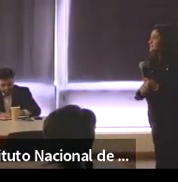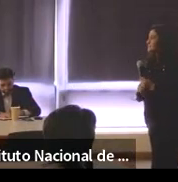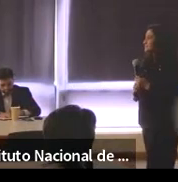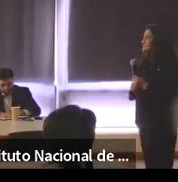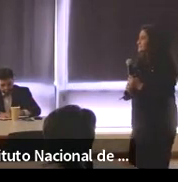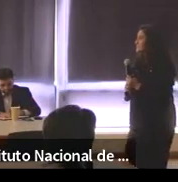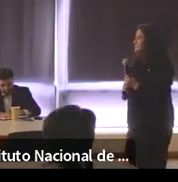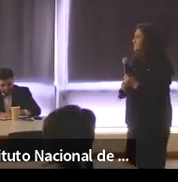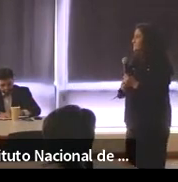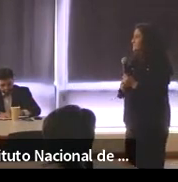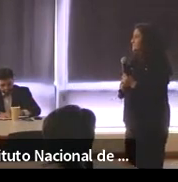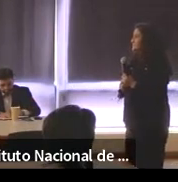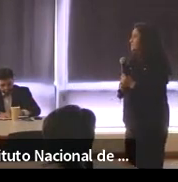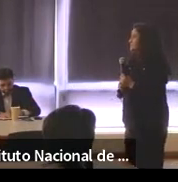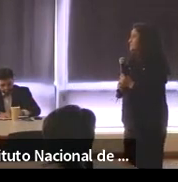problema